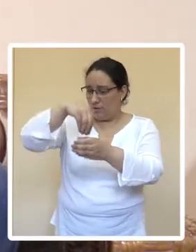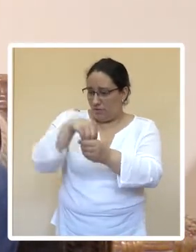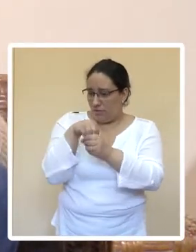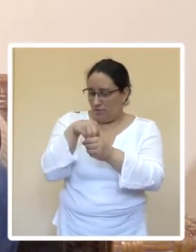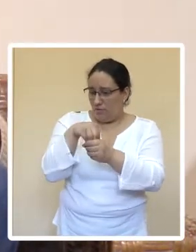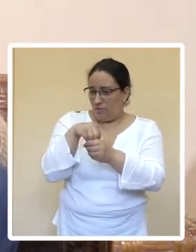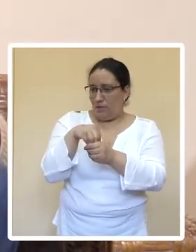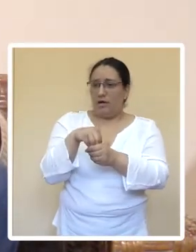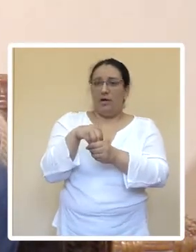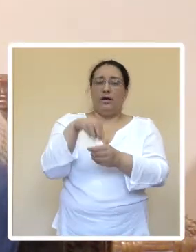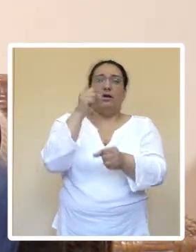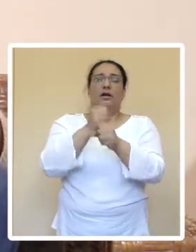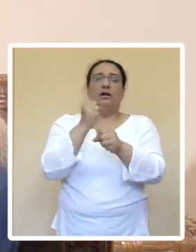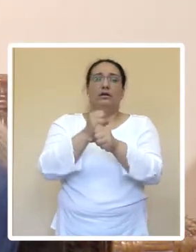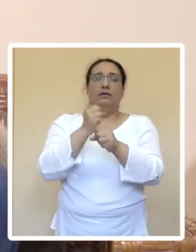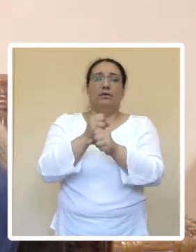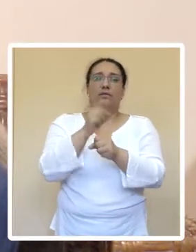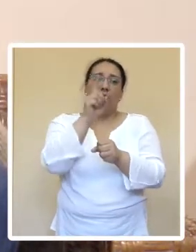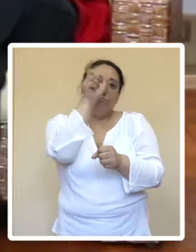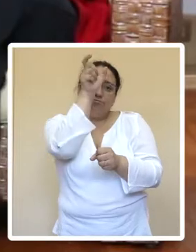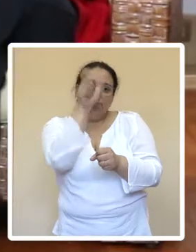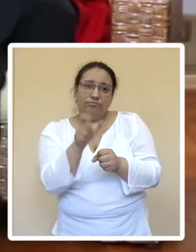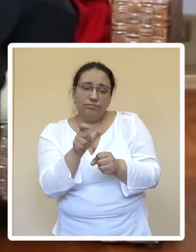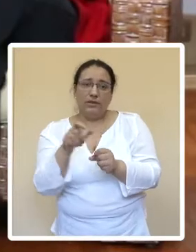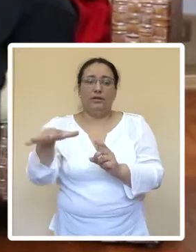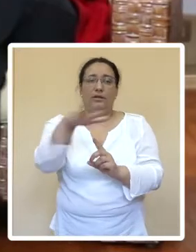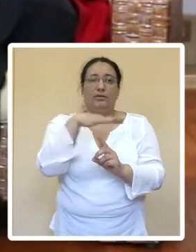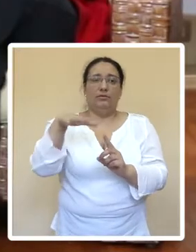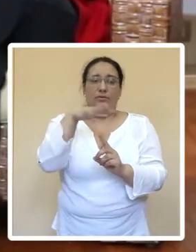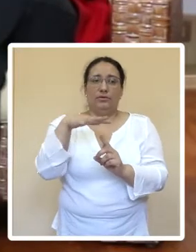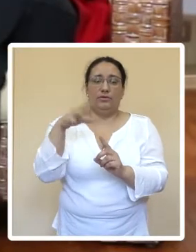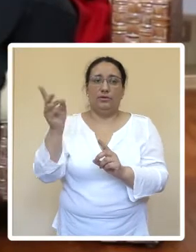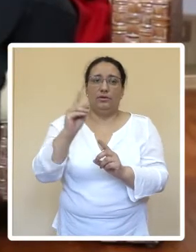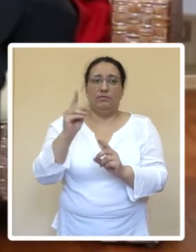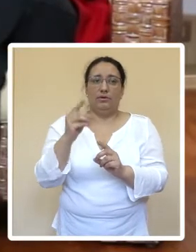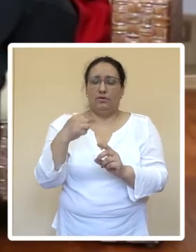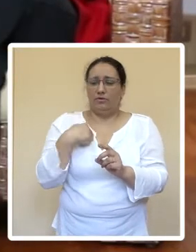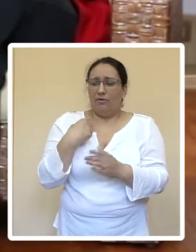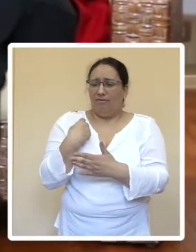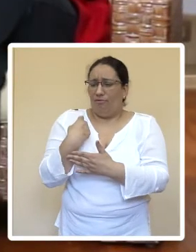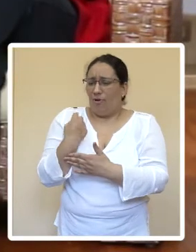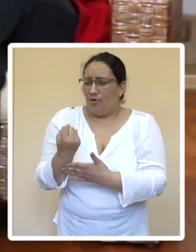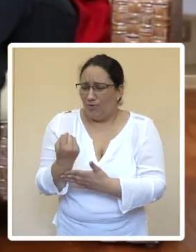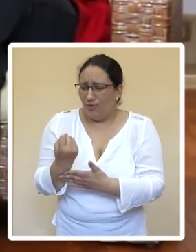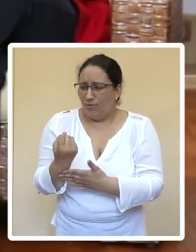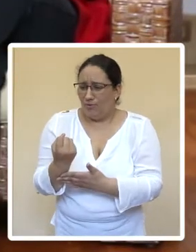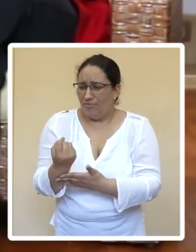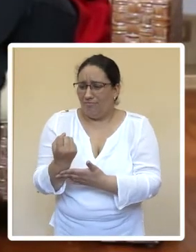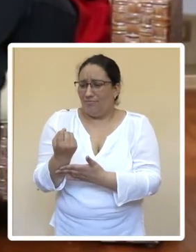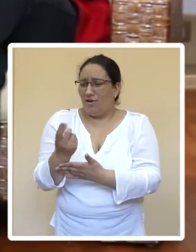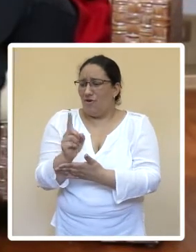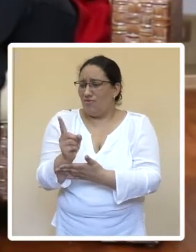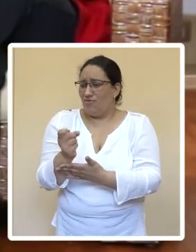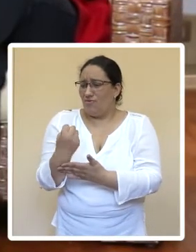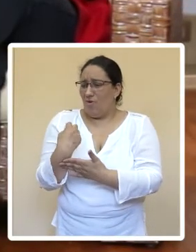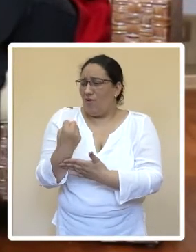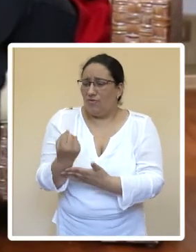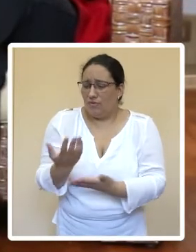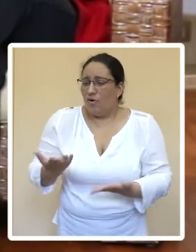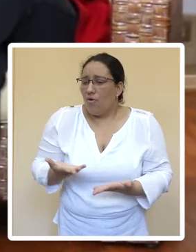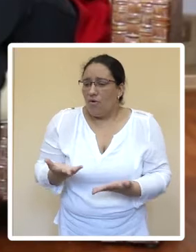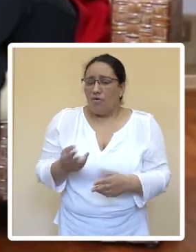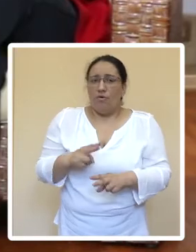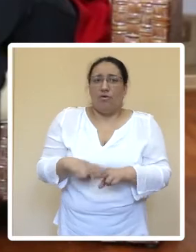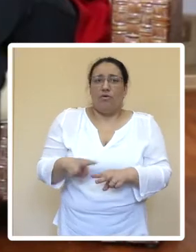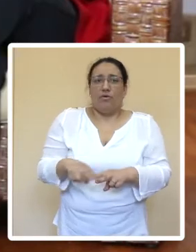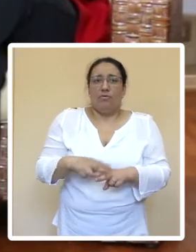¿Cómo lo trato? ¿Ya? ¿Lo ayudo? ¿No lo ayudo? ¿Cómo se les llama? Porque también hay un desconocimiento en el lenguaje